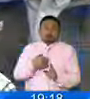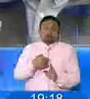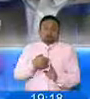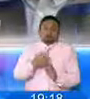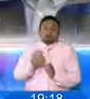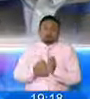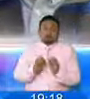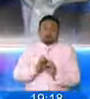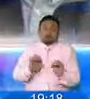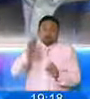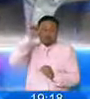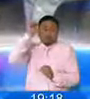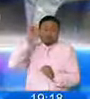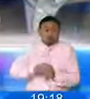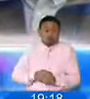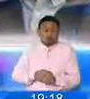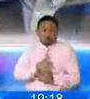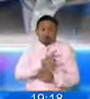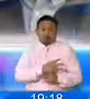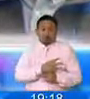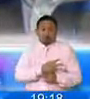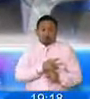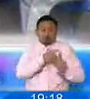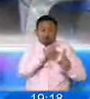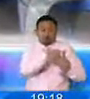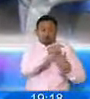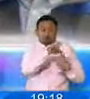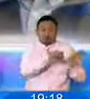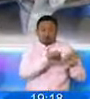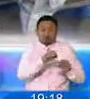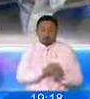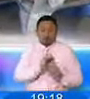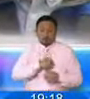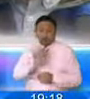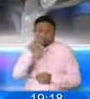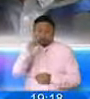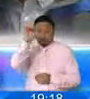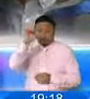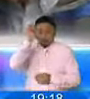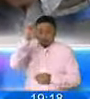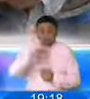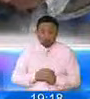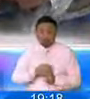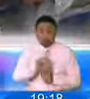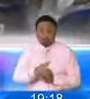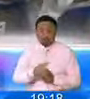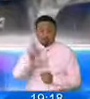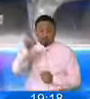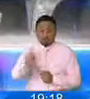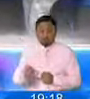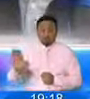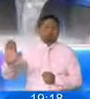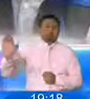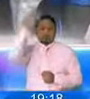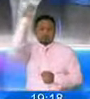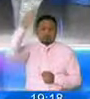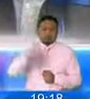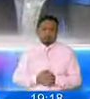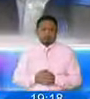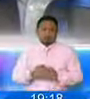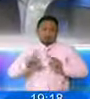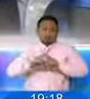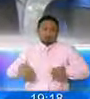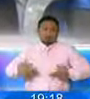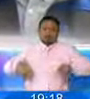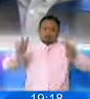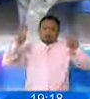qué opinar. Creo que es la concejala Bonlit que la que tiene que explicar. Yo vi un video en el que la concejala agrede a un ciudadano. Sin embargo, es un